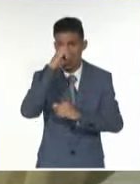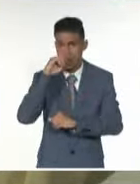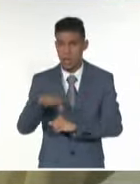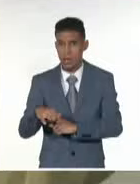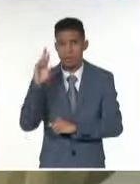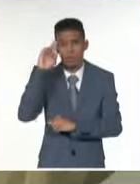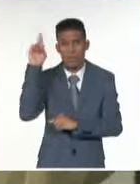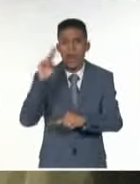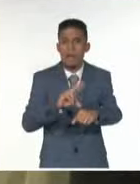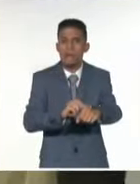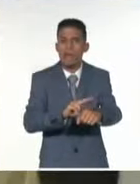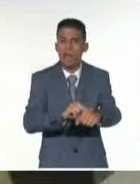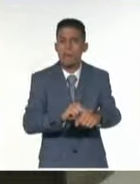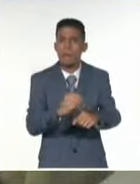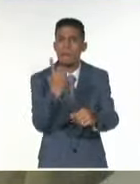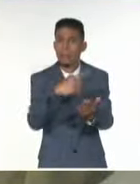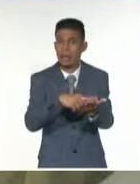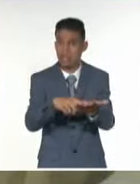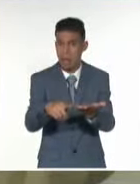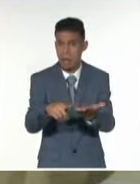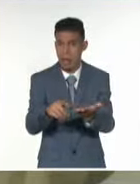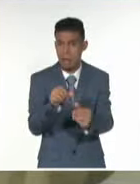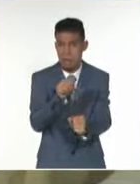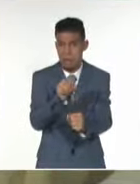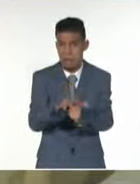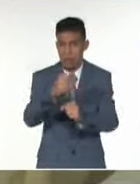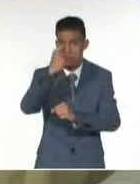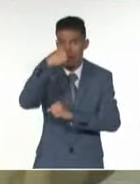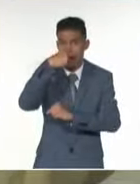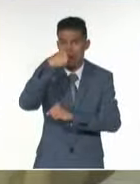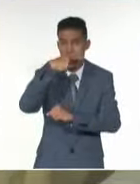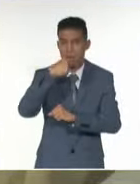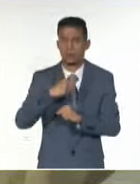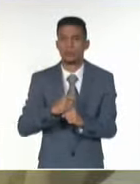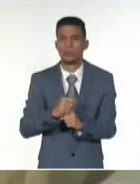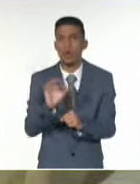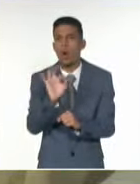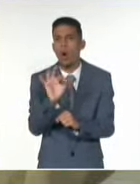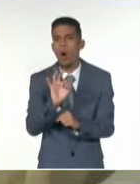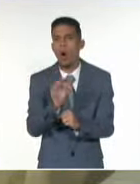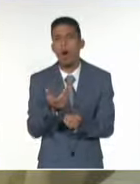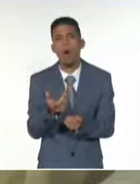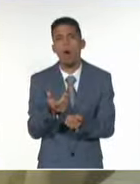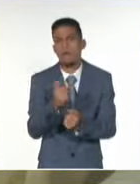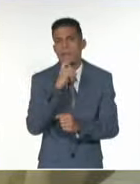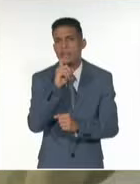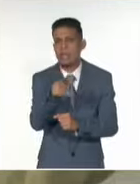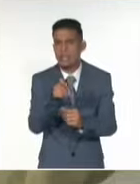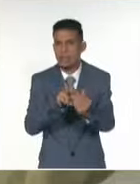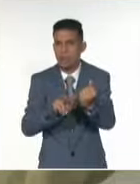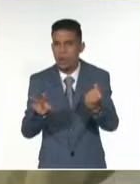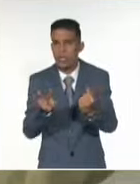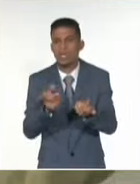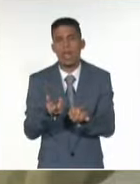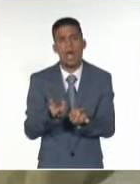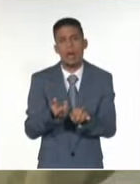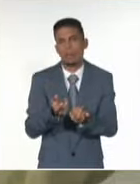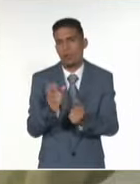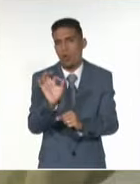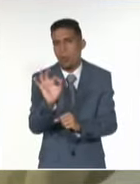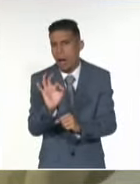enfermos durante la primera semana en que comienza la campaña o no estaban en la provincia, no se vacunaron por X motivo y pueden